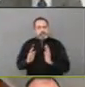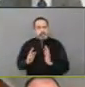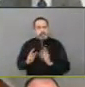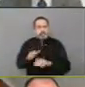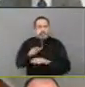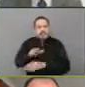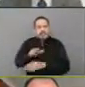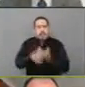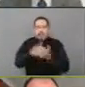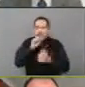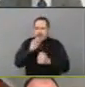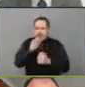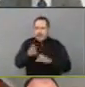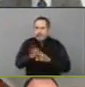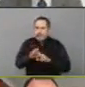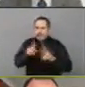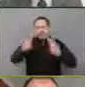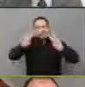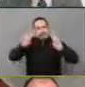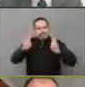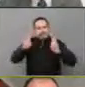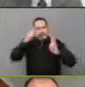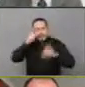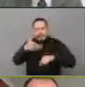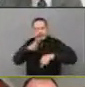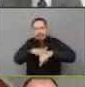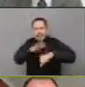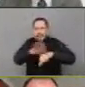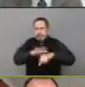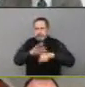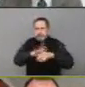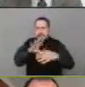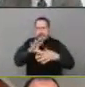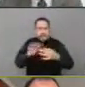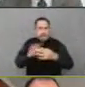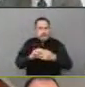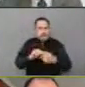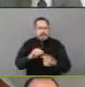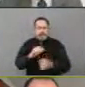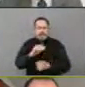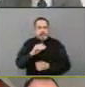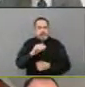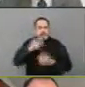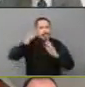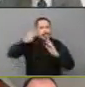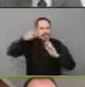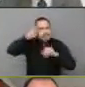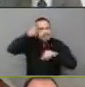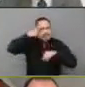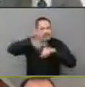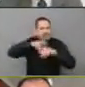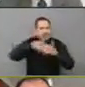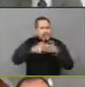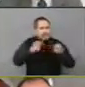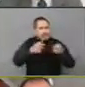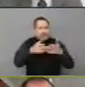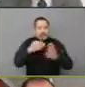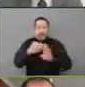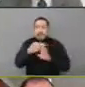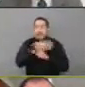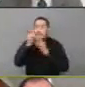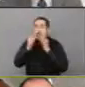sobre también la temática del exhorto a las productoras E-Plus y Pocket, sobre los actos anticipados